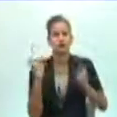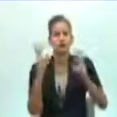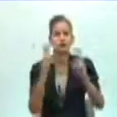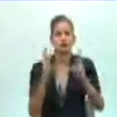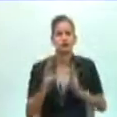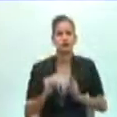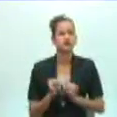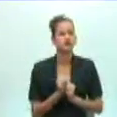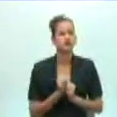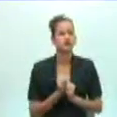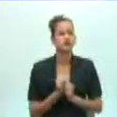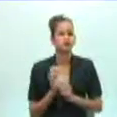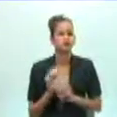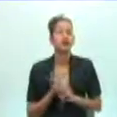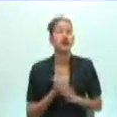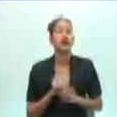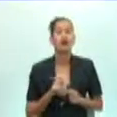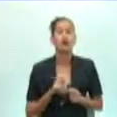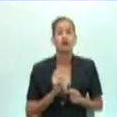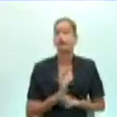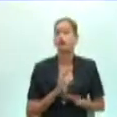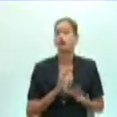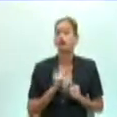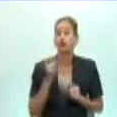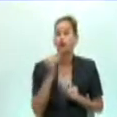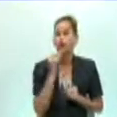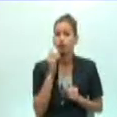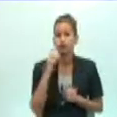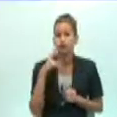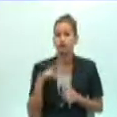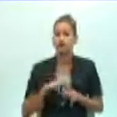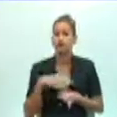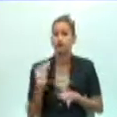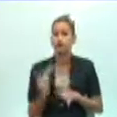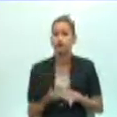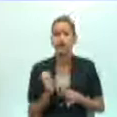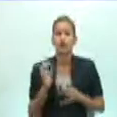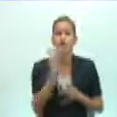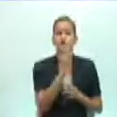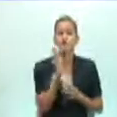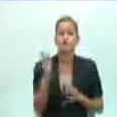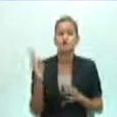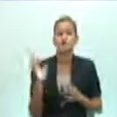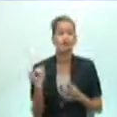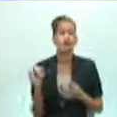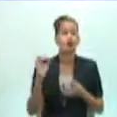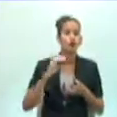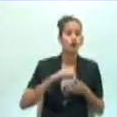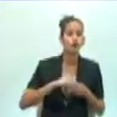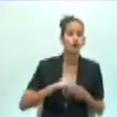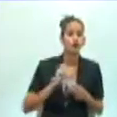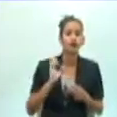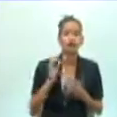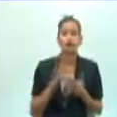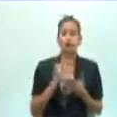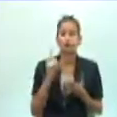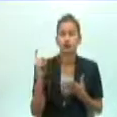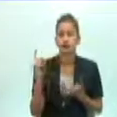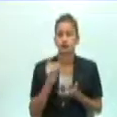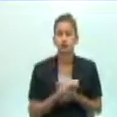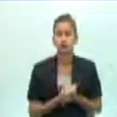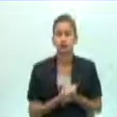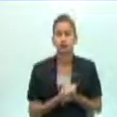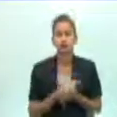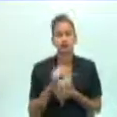nos reincorporemos, está en la biblioteca de todos los centros. Continuamos entonces